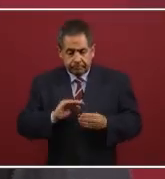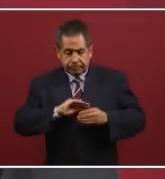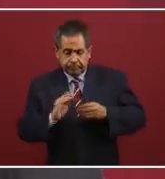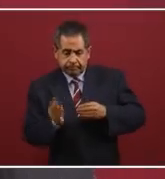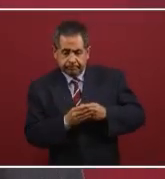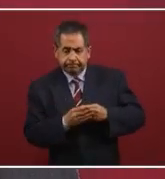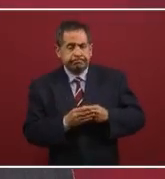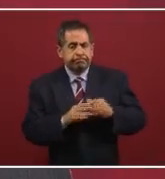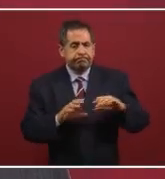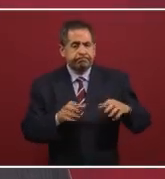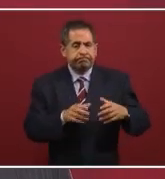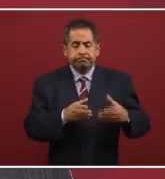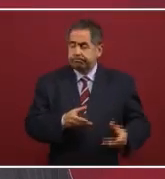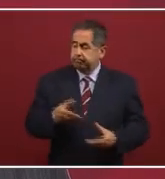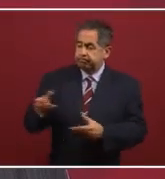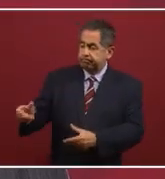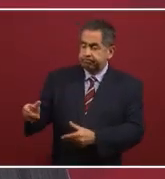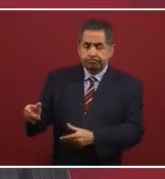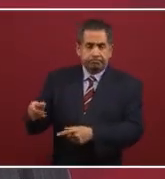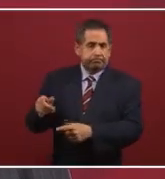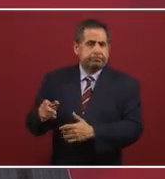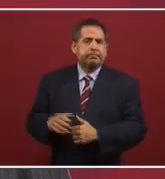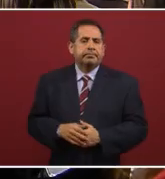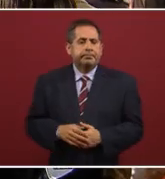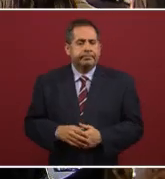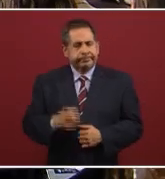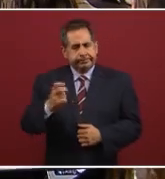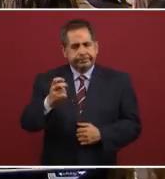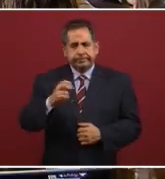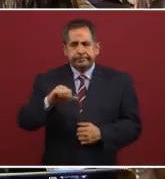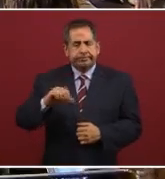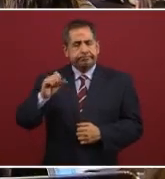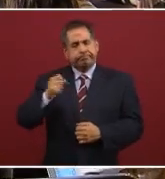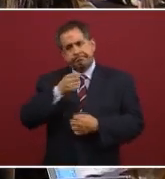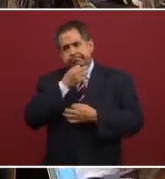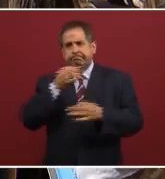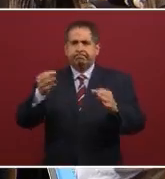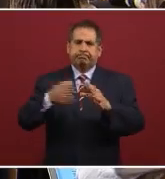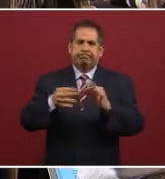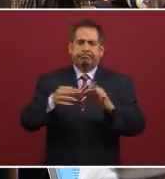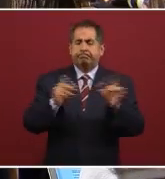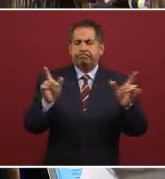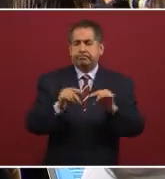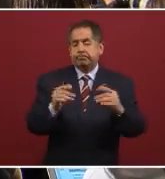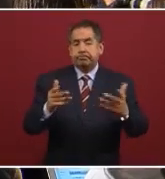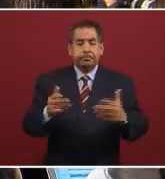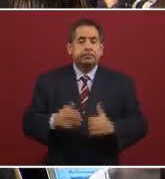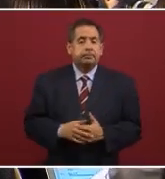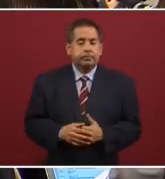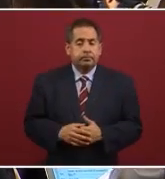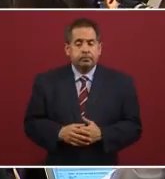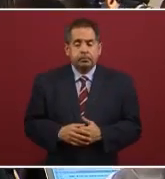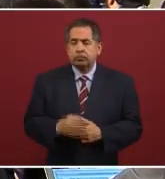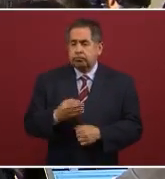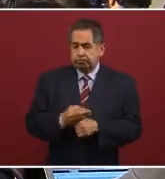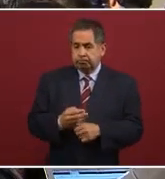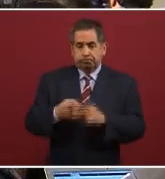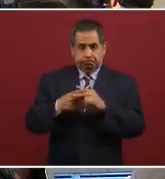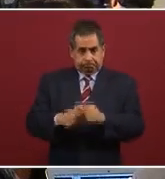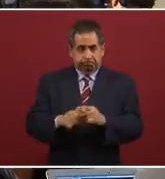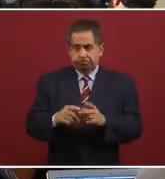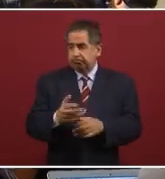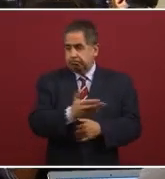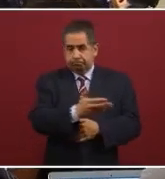accesorios. Pues eso es básicamente lo que queríamos tratarles hoy y abrimos la